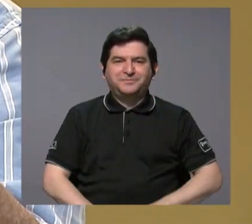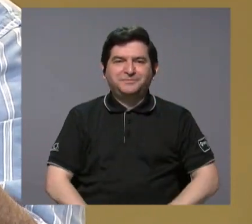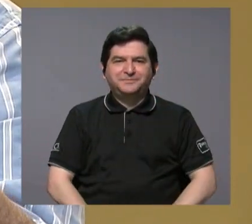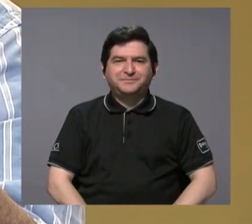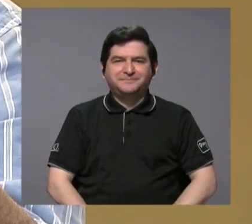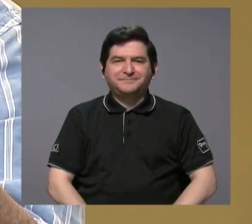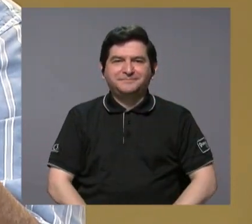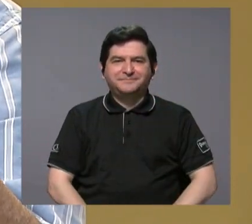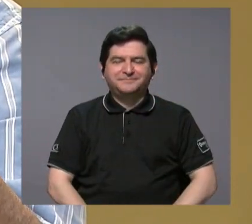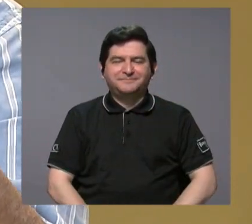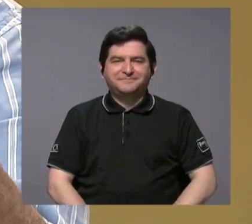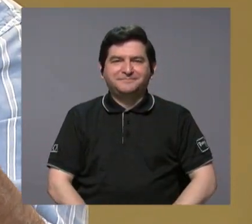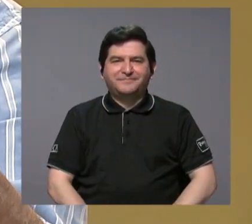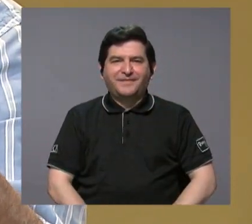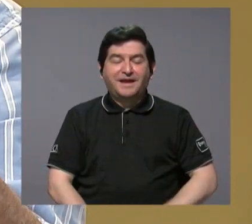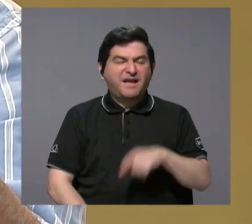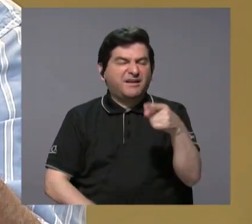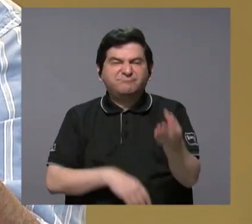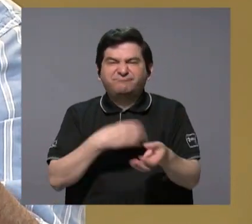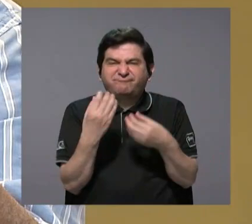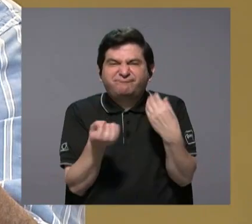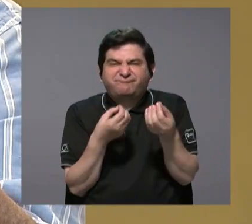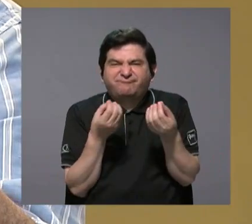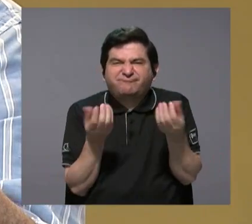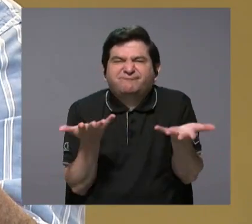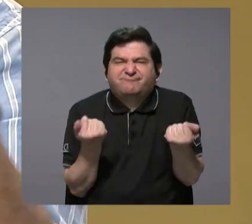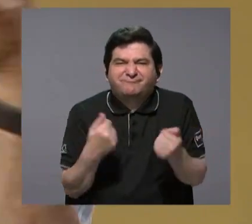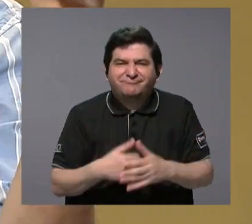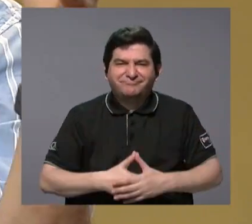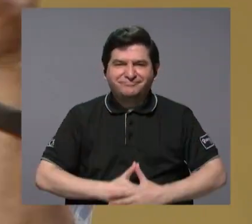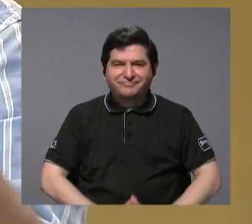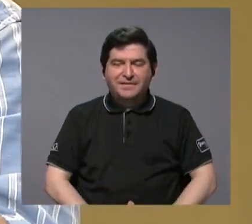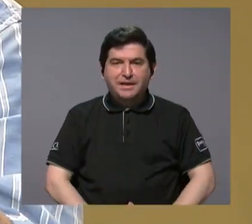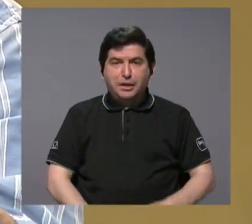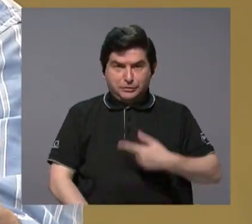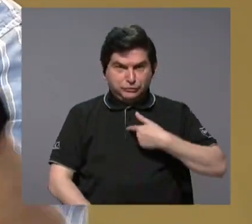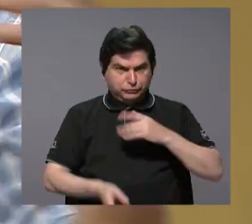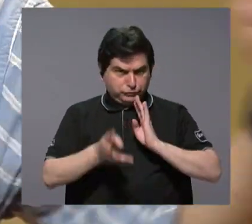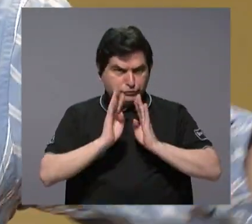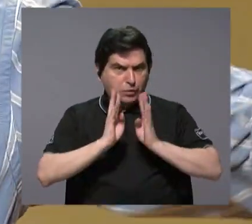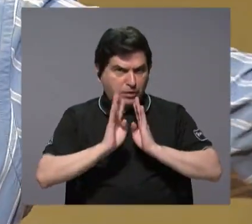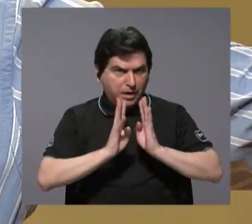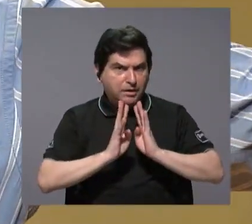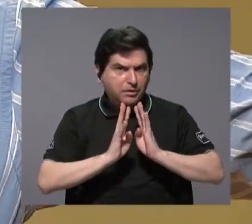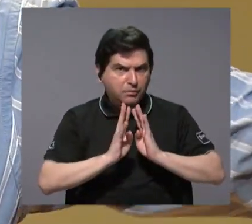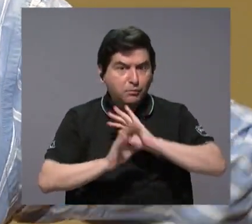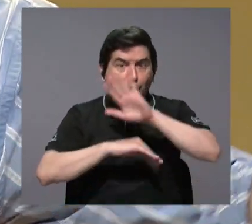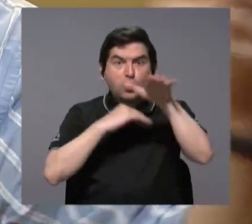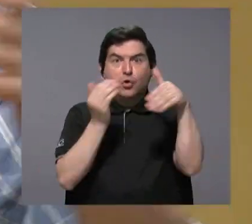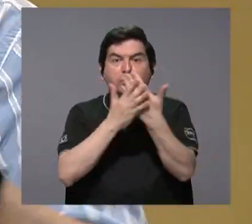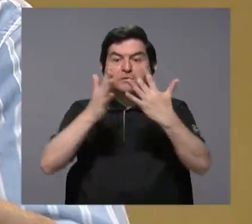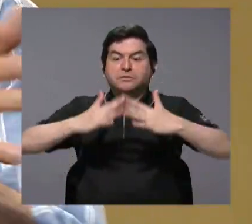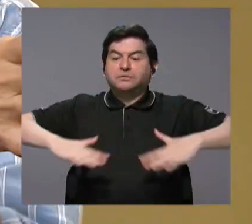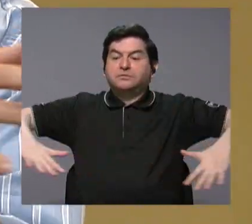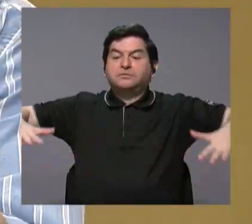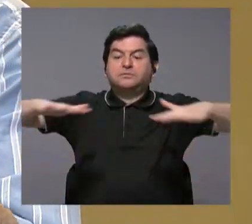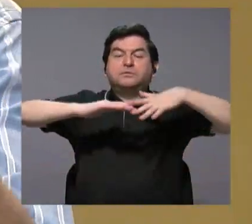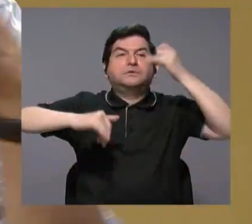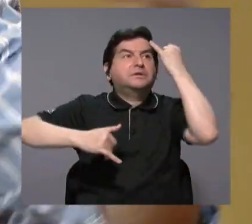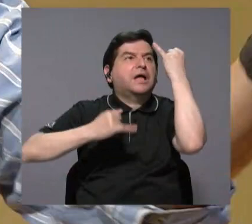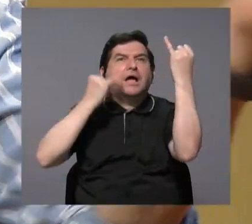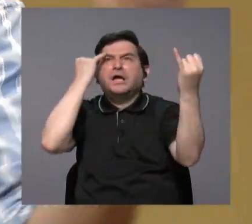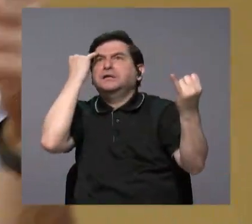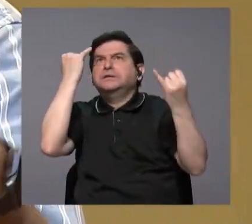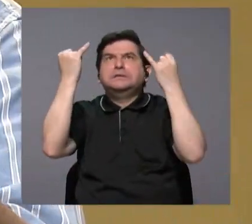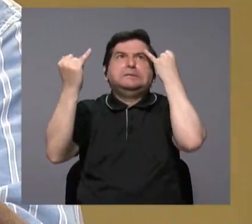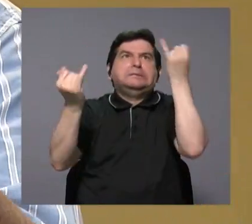Y entonces se van, y estoy hablando de todo el espectro